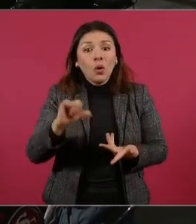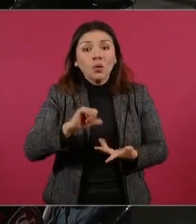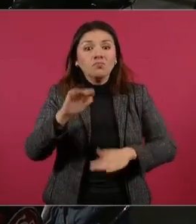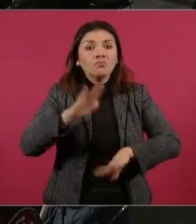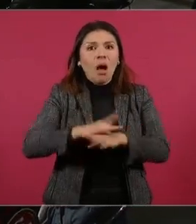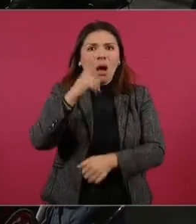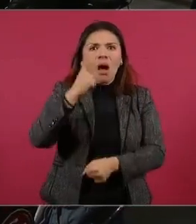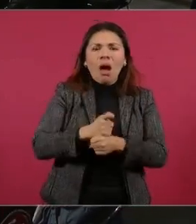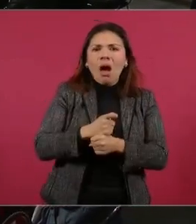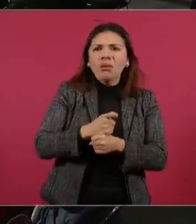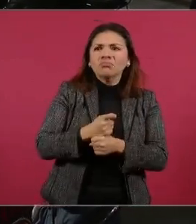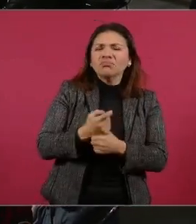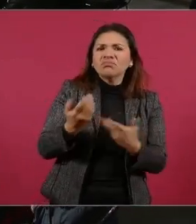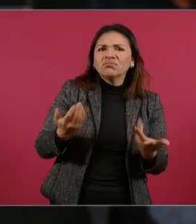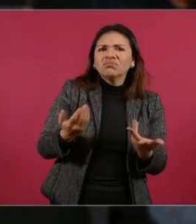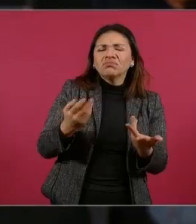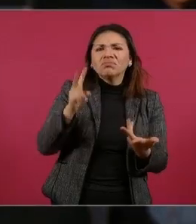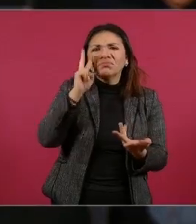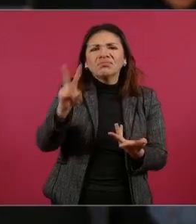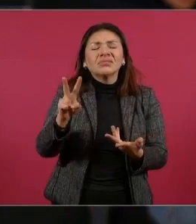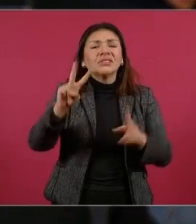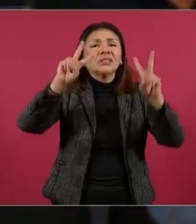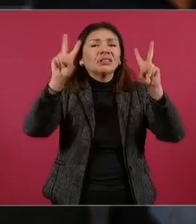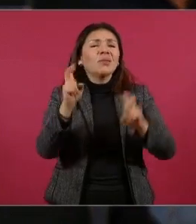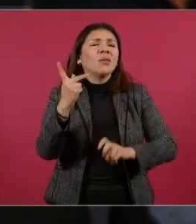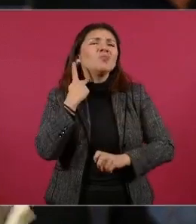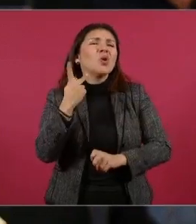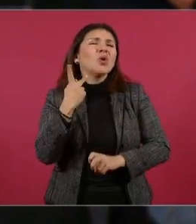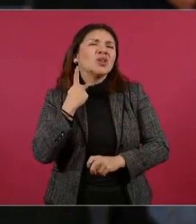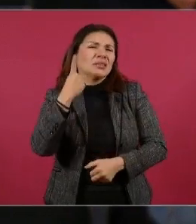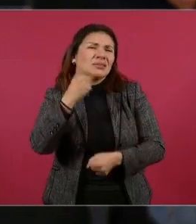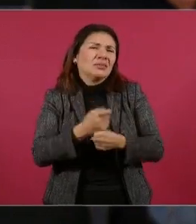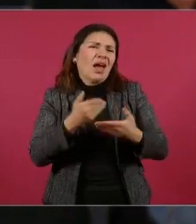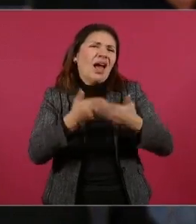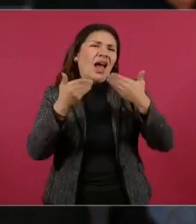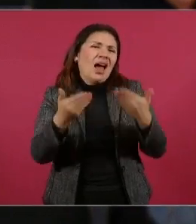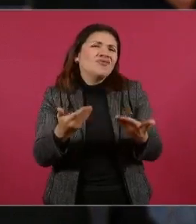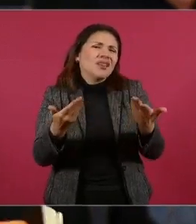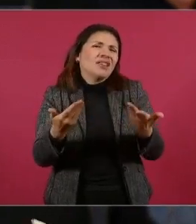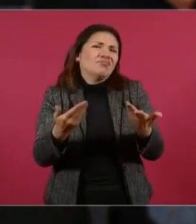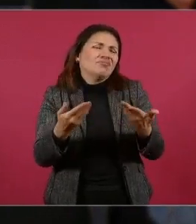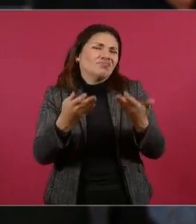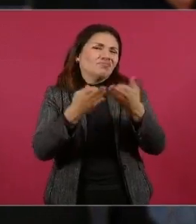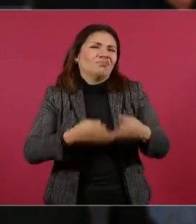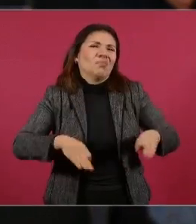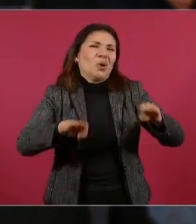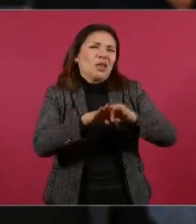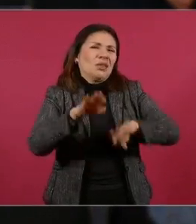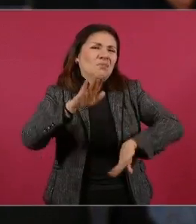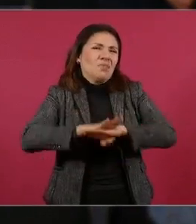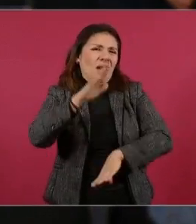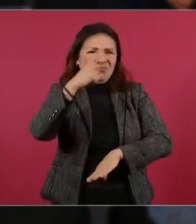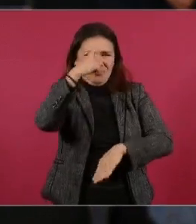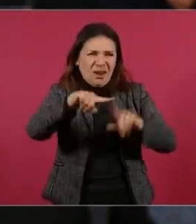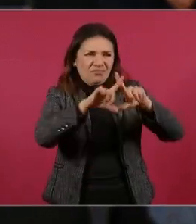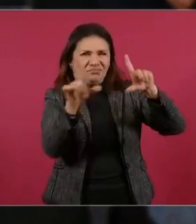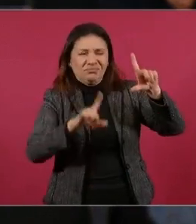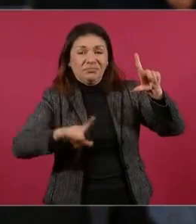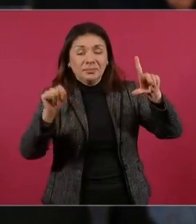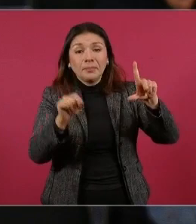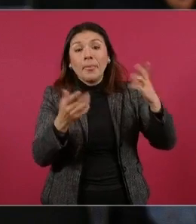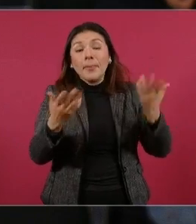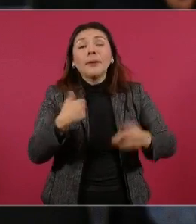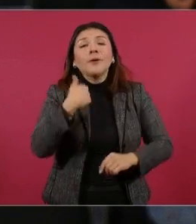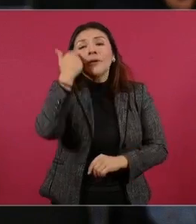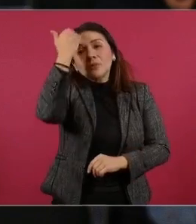predominan eh sabemos lo político que está en estos momentos permeando a nivel nacional y me